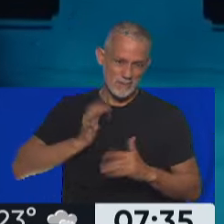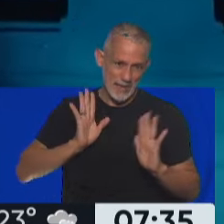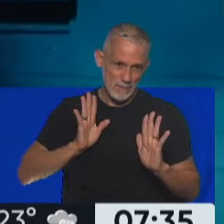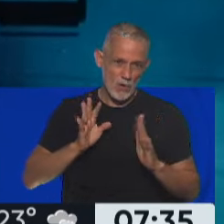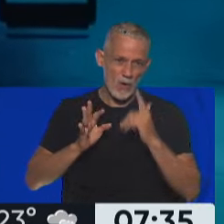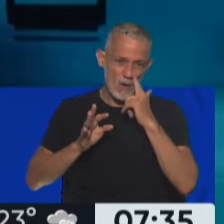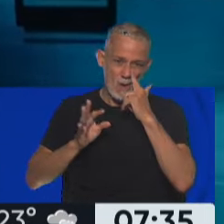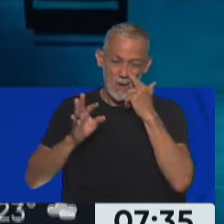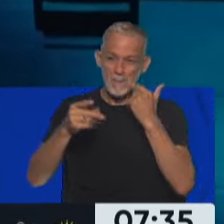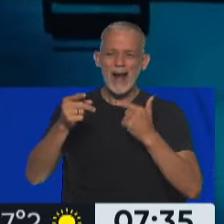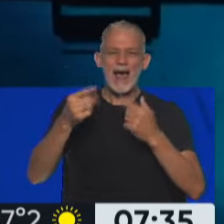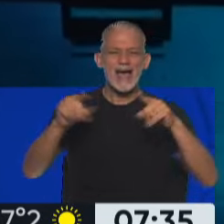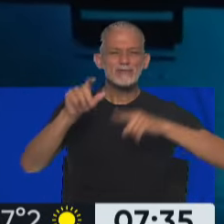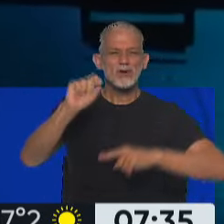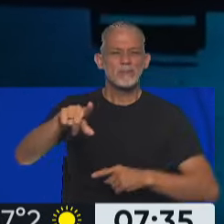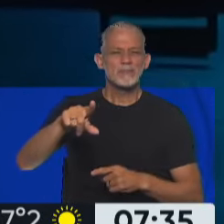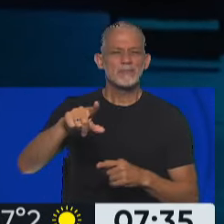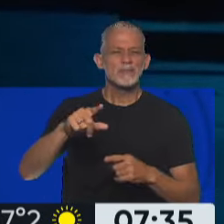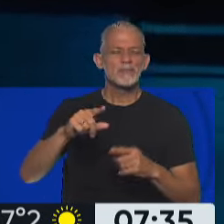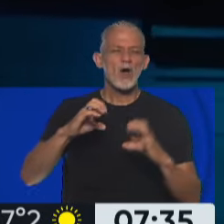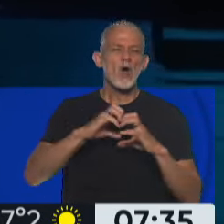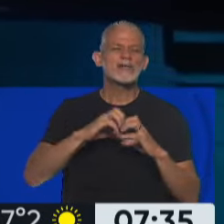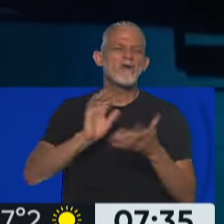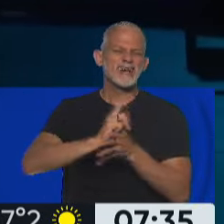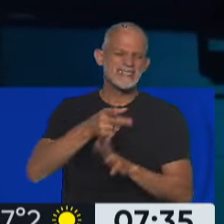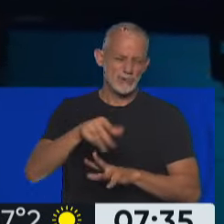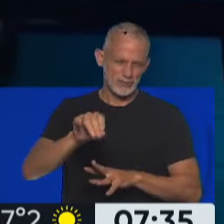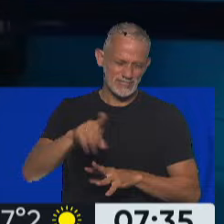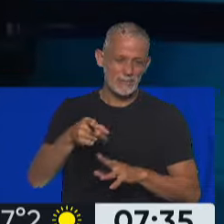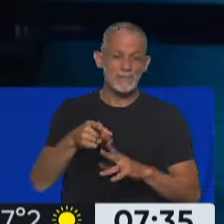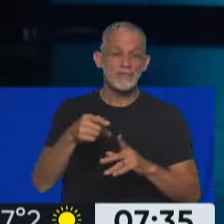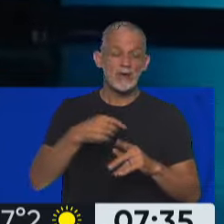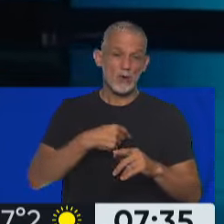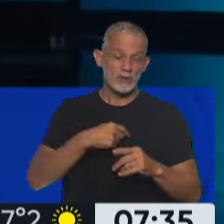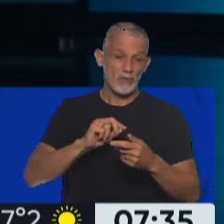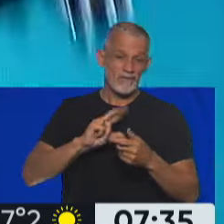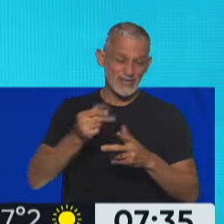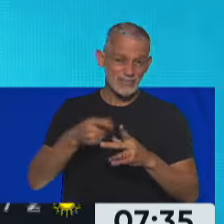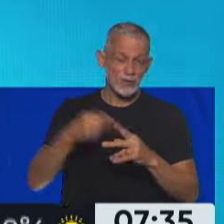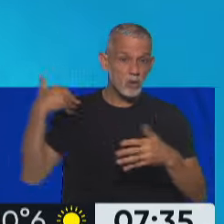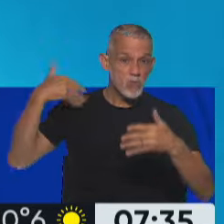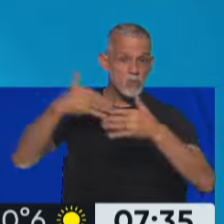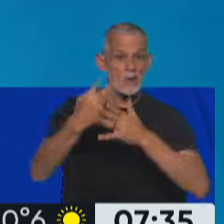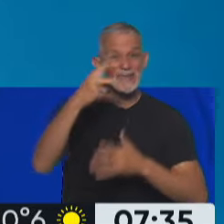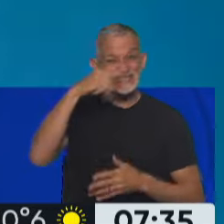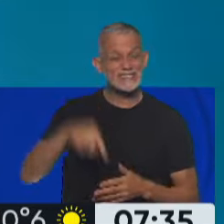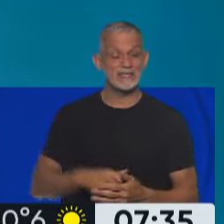Fusión Interpretación Urbana por el tema Corazón Vacío en la edición 25 años de los Latin Grammy. Silvita, así que